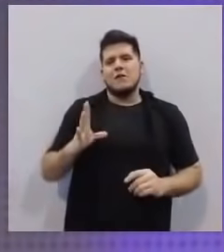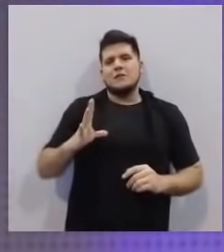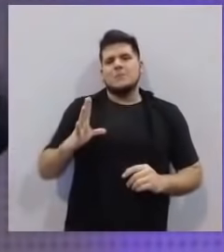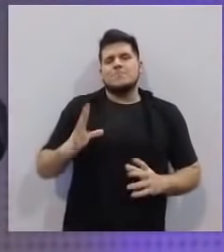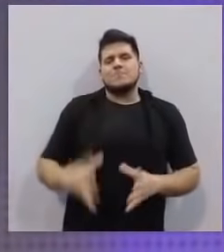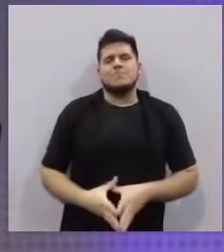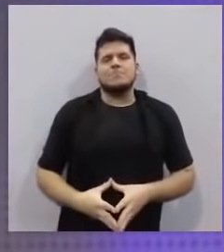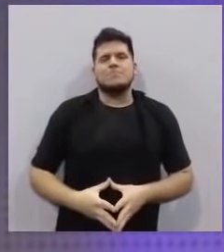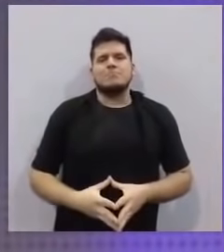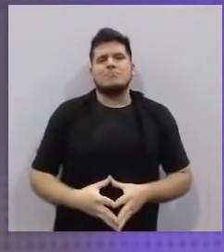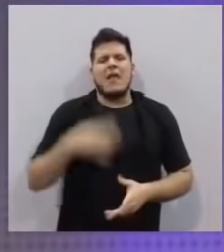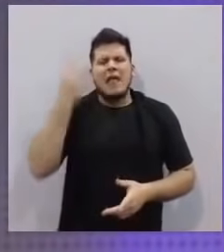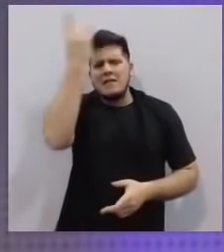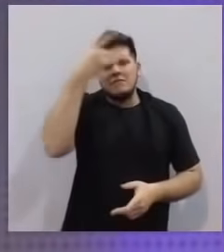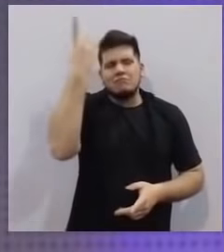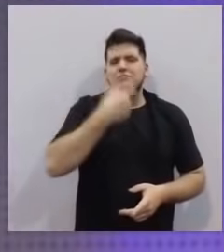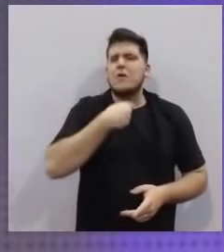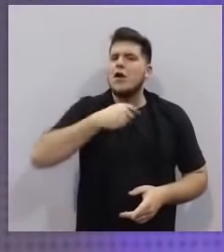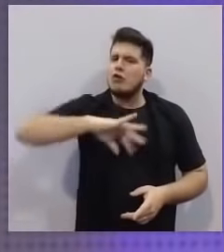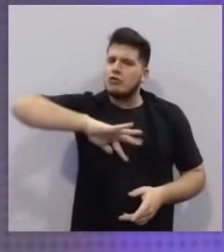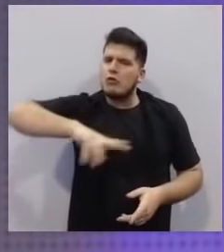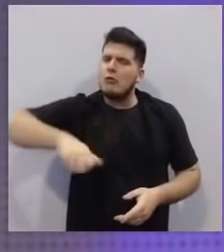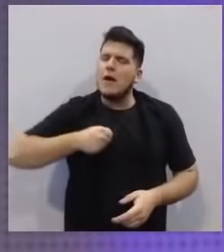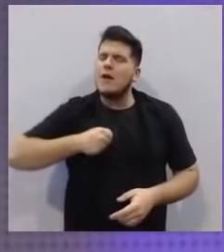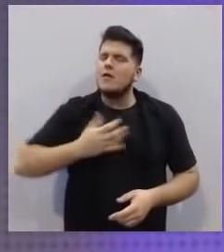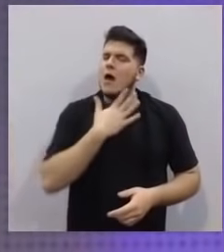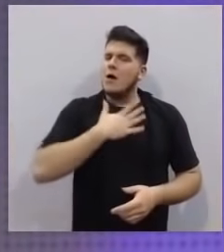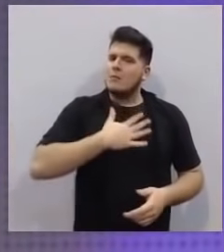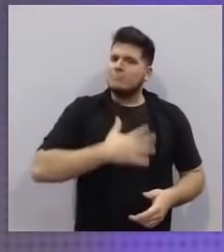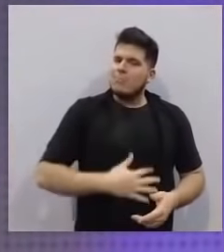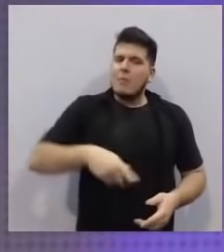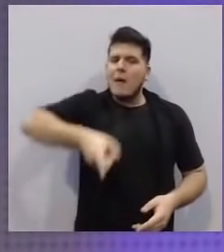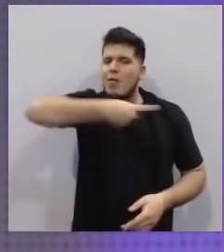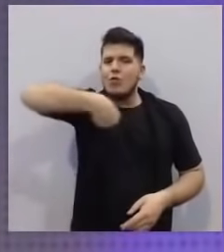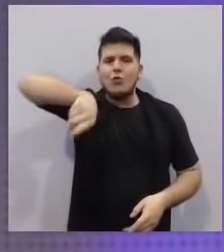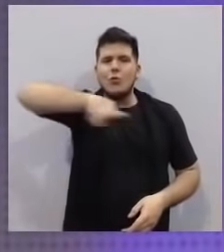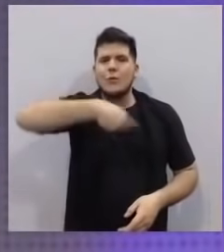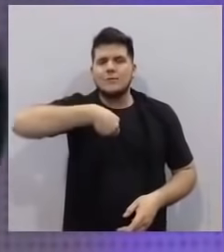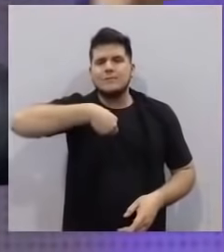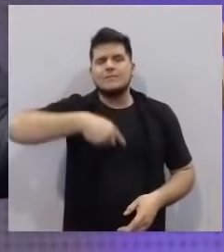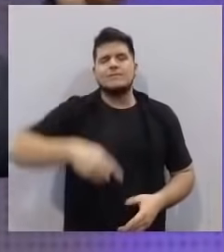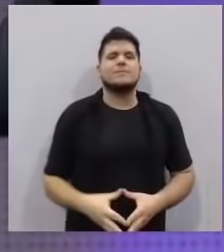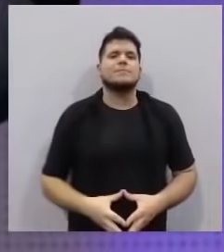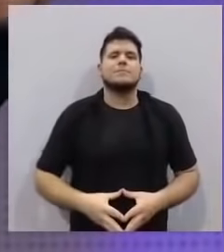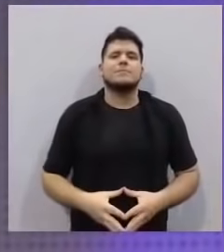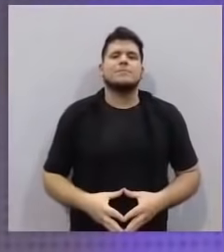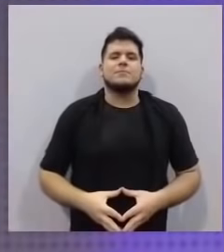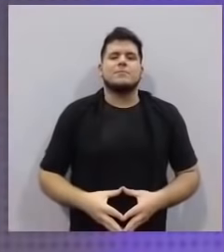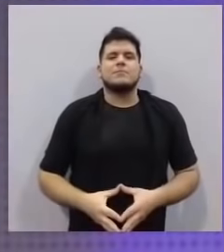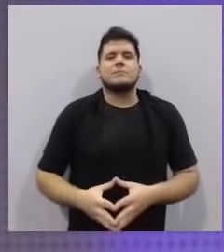todos los días se desata sobre nuestra vida en dios siempre vamos a tener una familia una